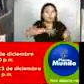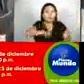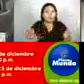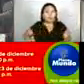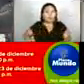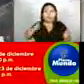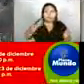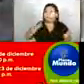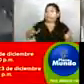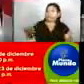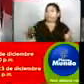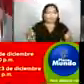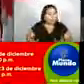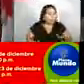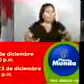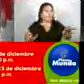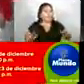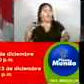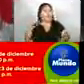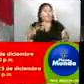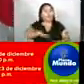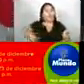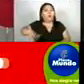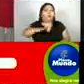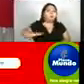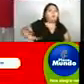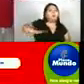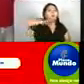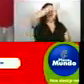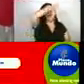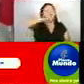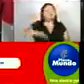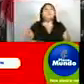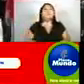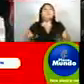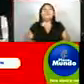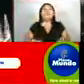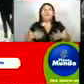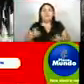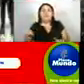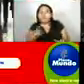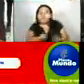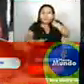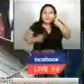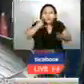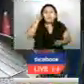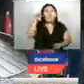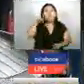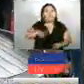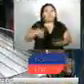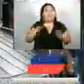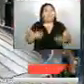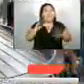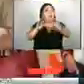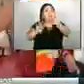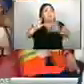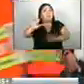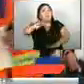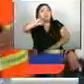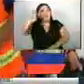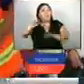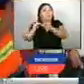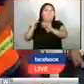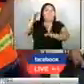se puede ver en el aeropuerto Monseñor Romero. Y es que las cifras de turistas aumentará un 95%